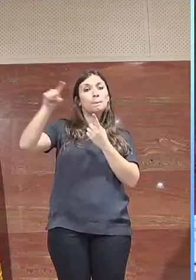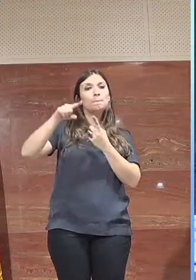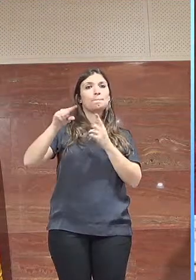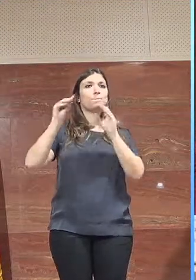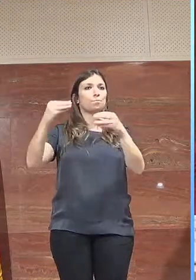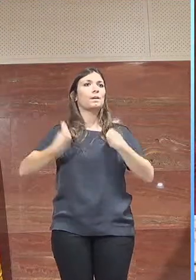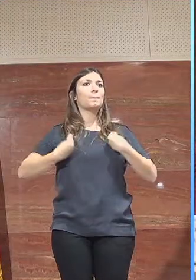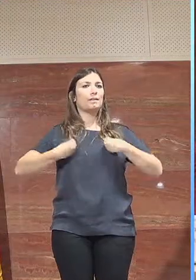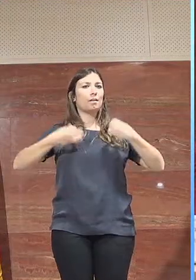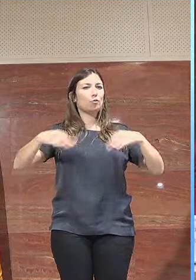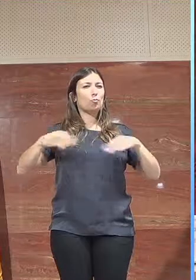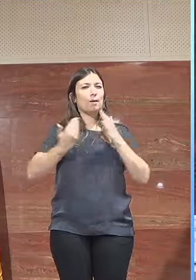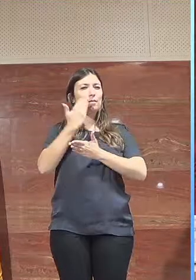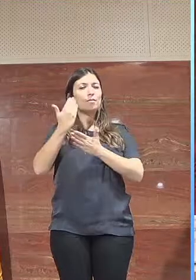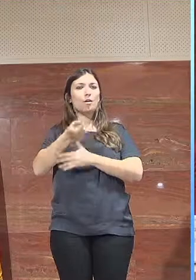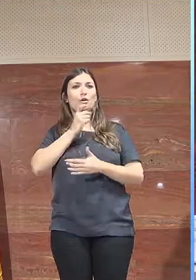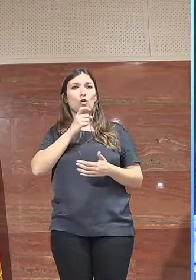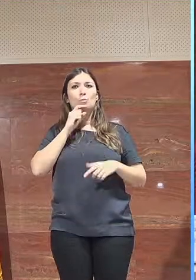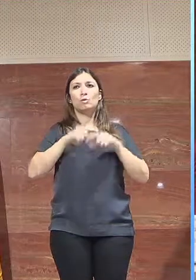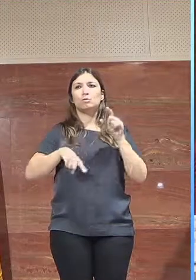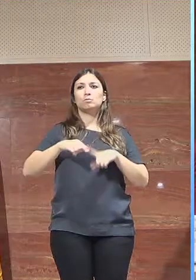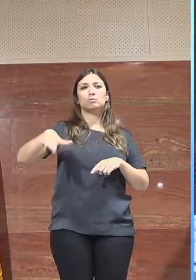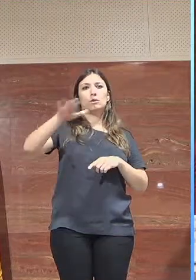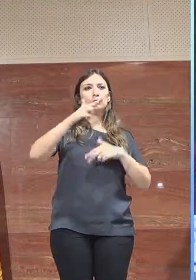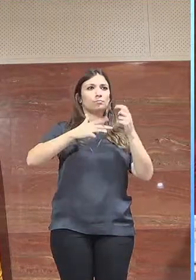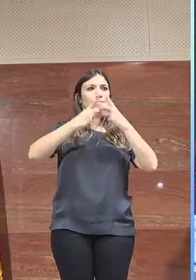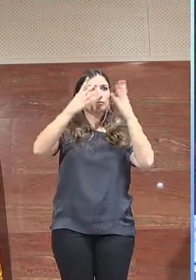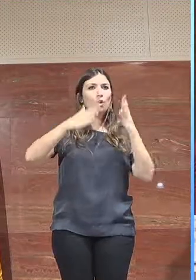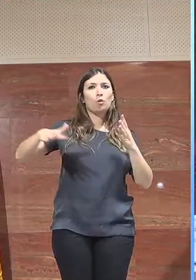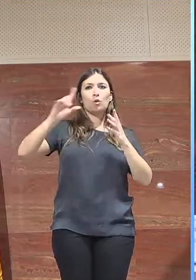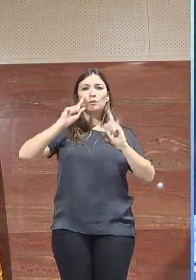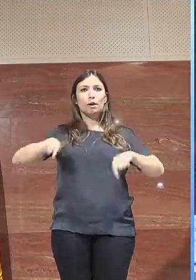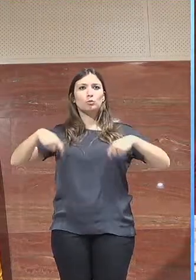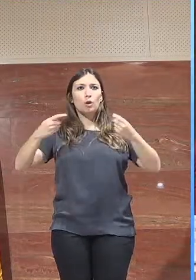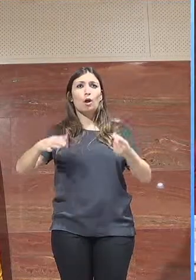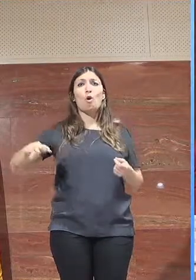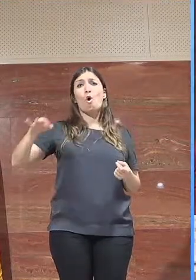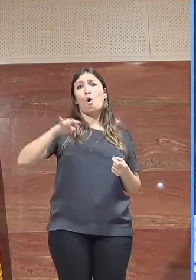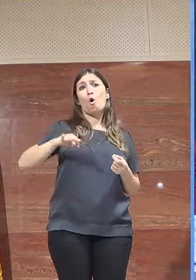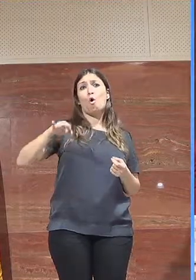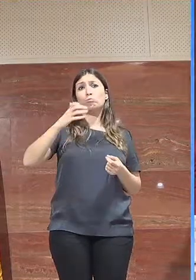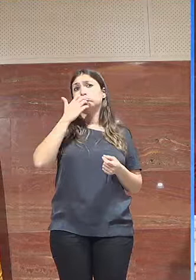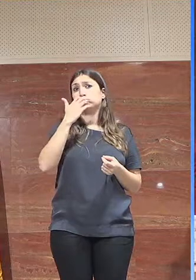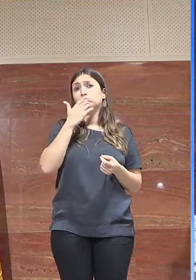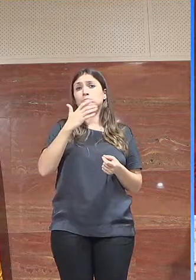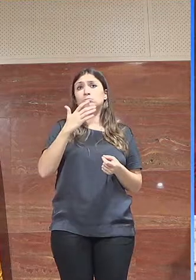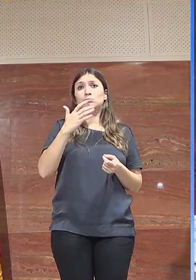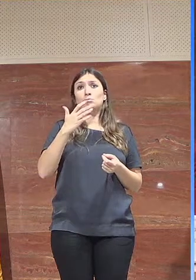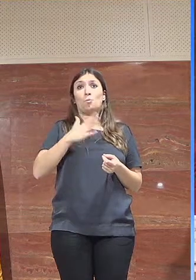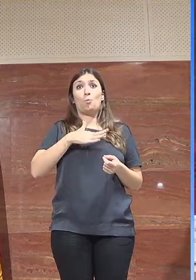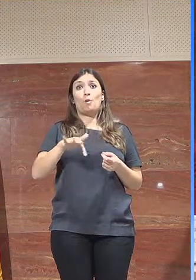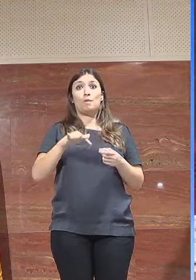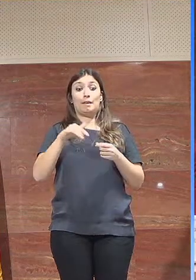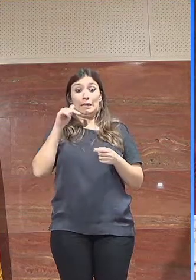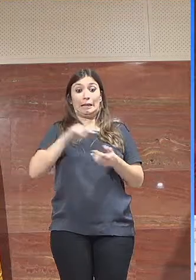desarrolla su vida a lo largo del día, ¿no? Ya sea en un espacio urbanizado, en un espacio natural o en un espacio construido, como es el caso del trabajo